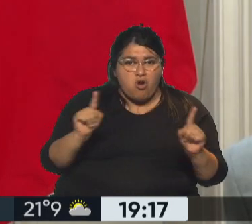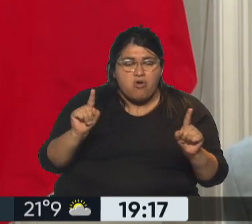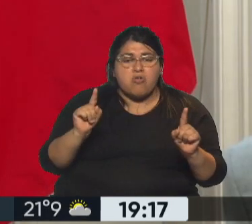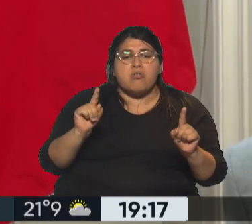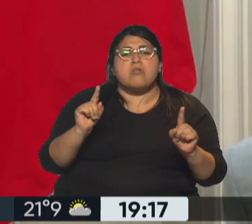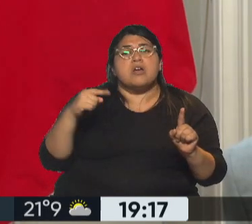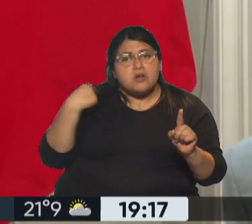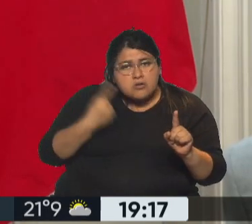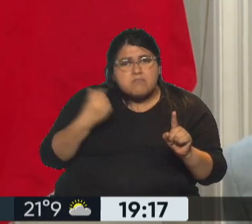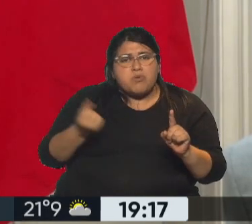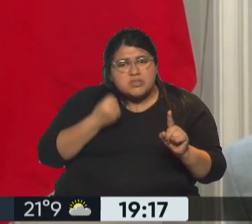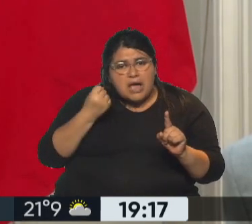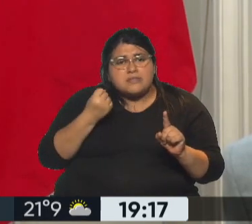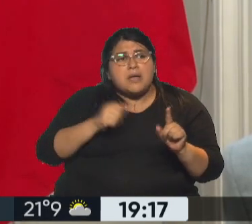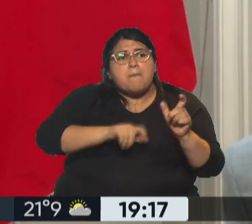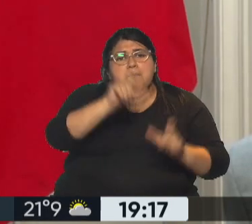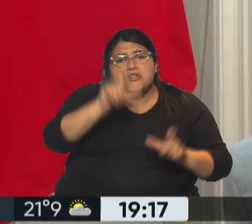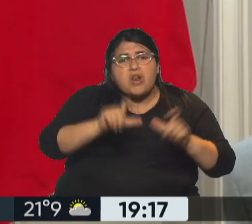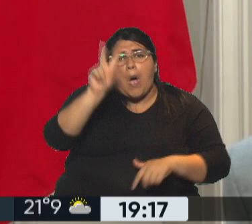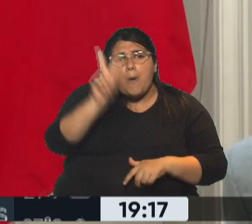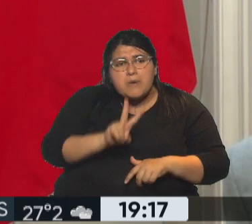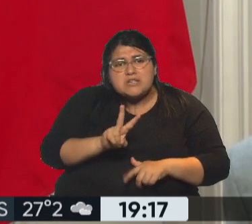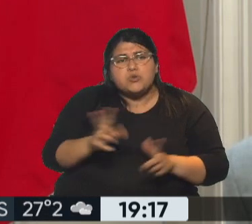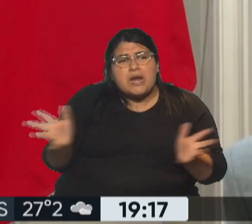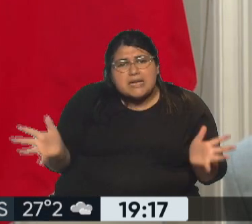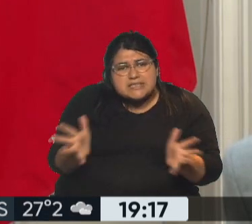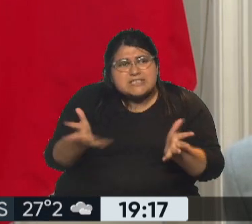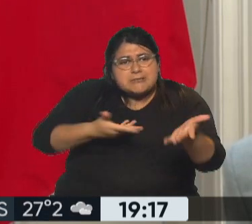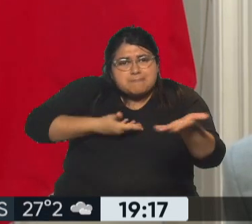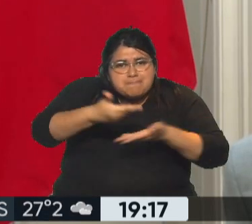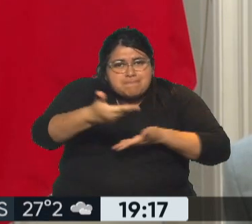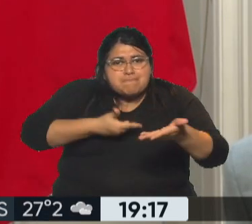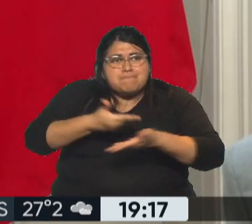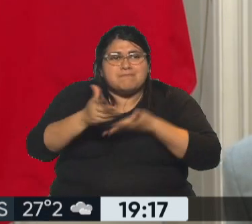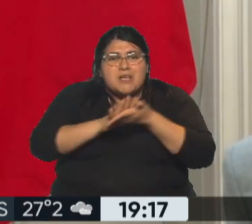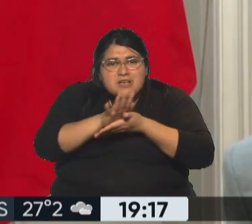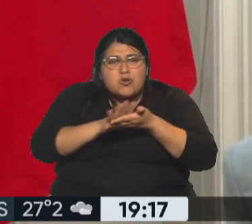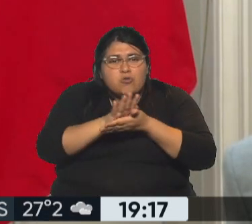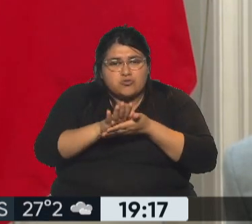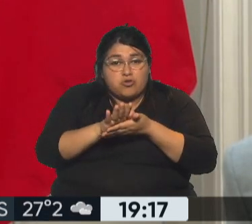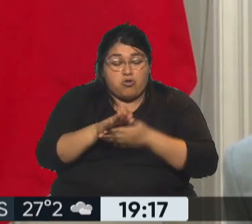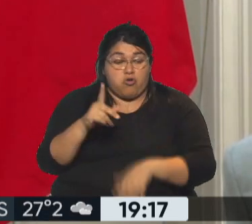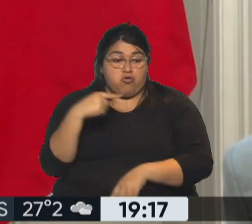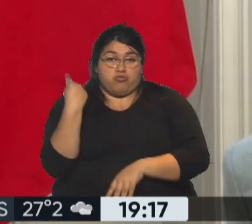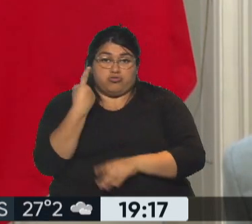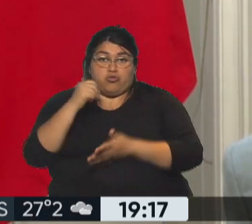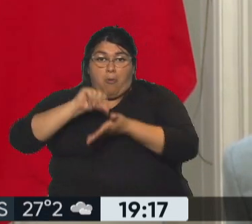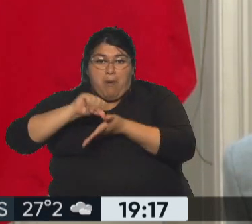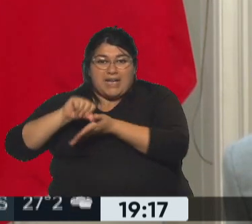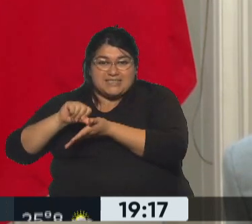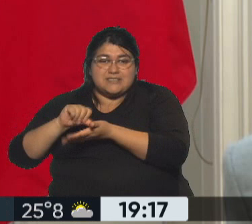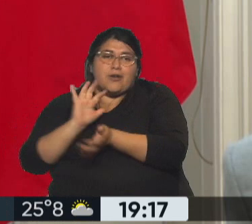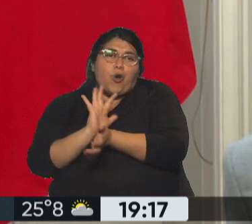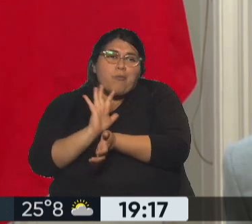sino acercar a los venezolanos a que ellos encuentren una salida y en todo caso ser nosotros una suerte de